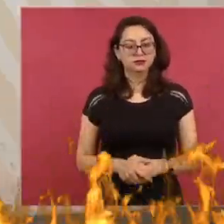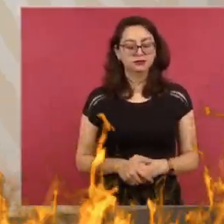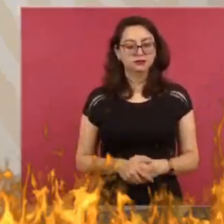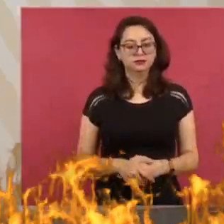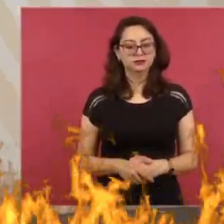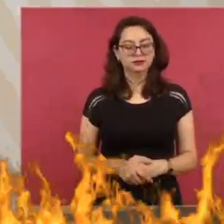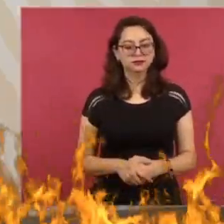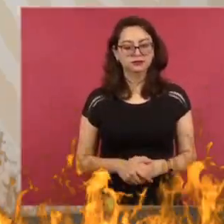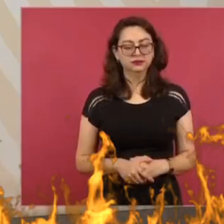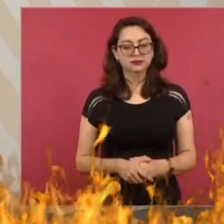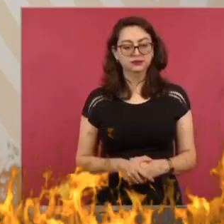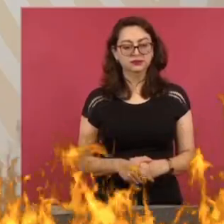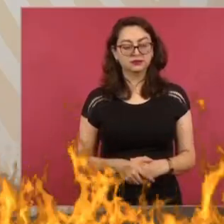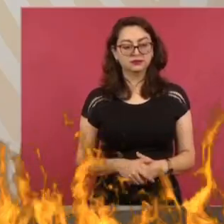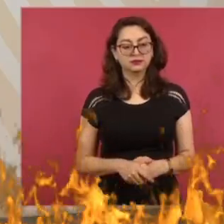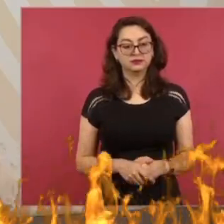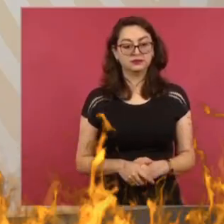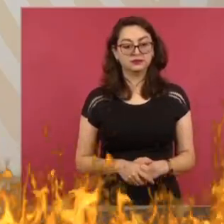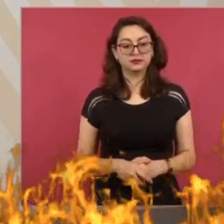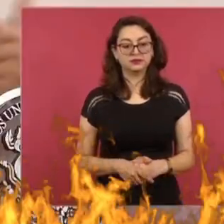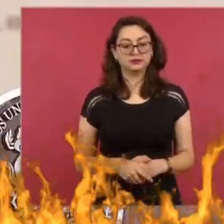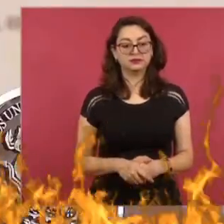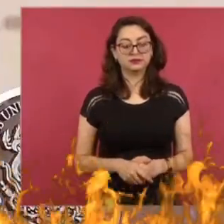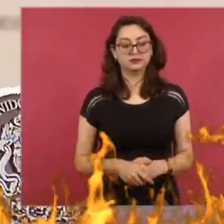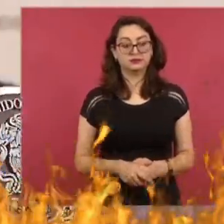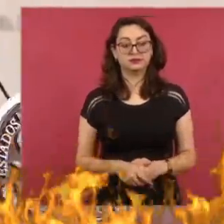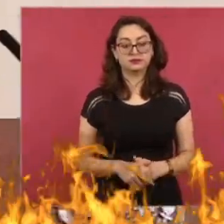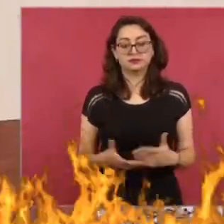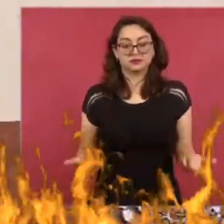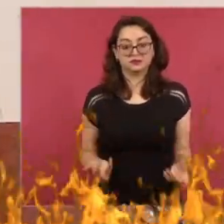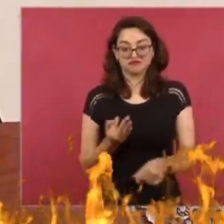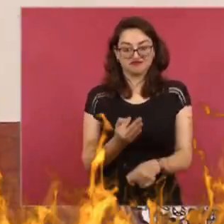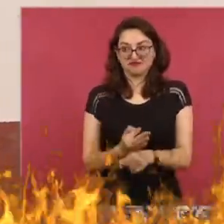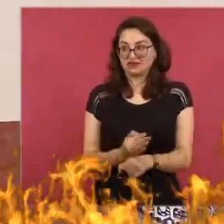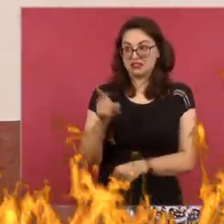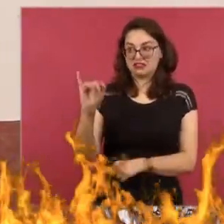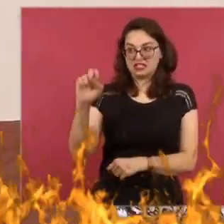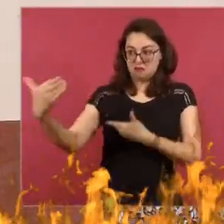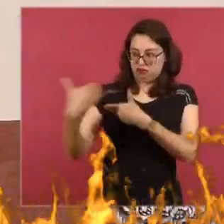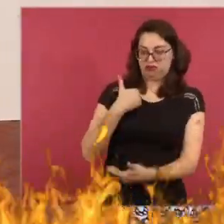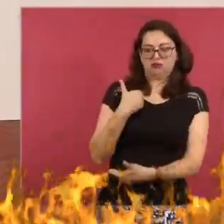nos obliga, que afecta nuestra libertad.